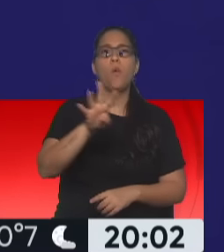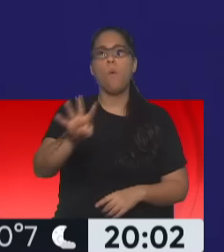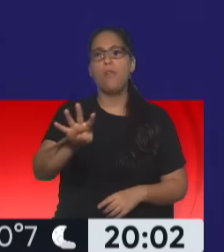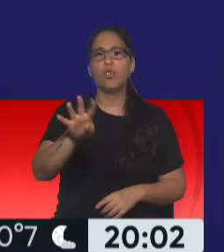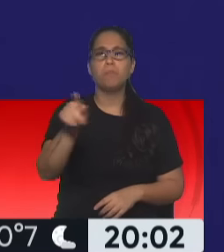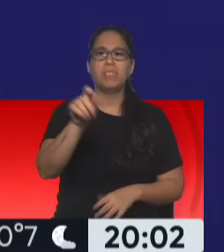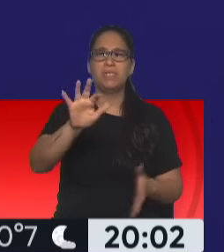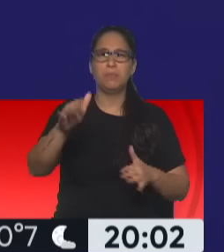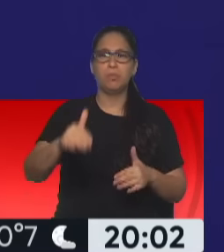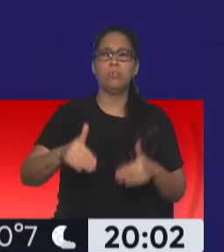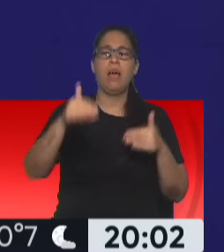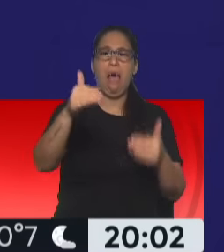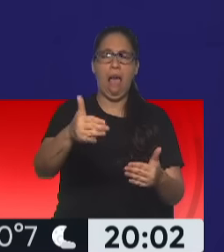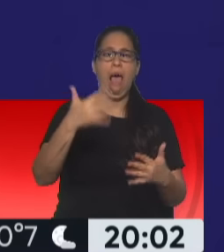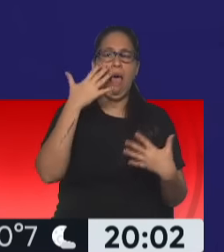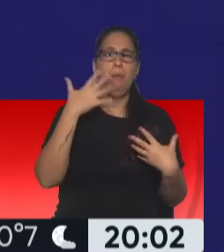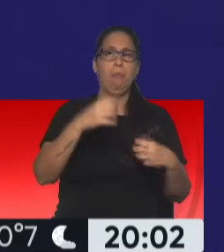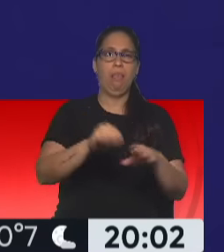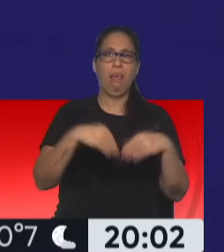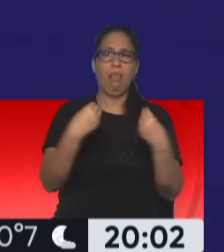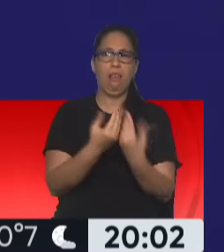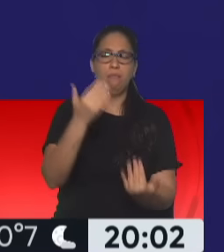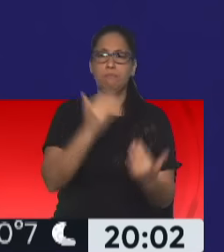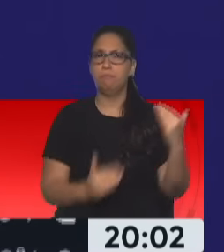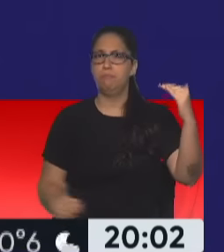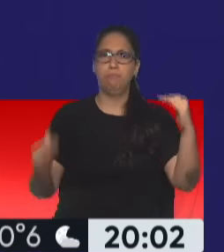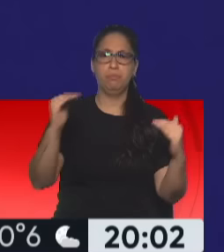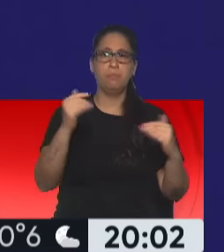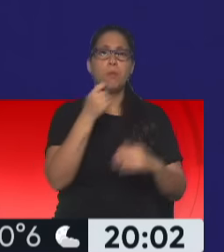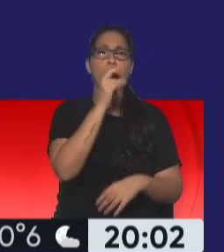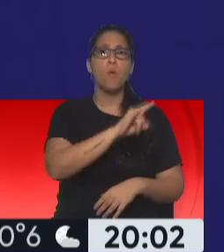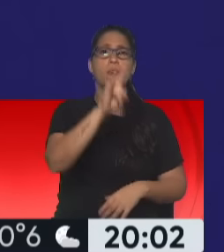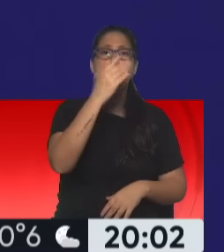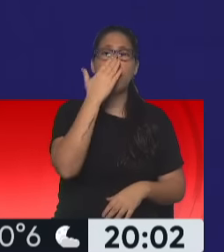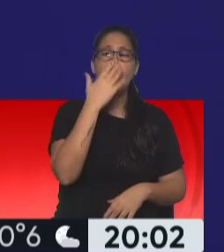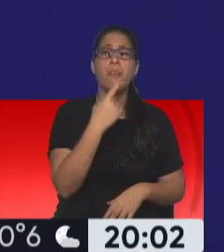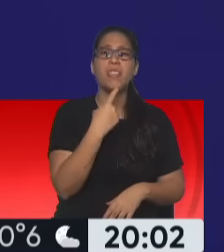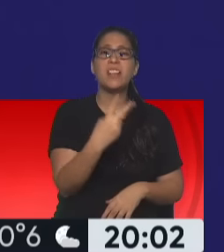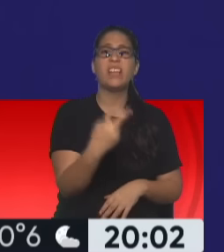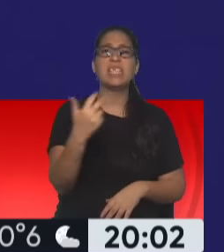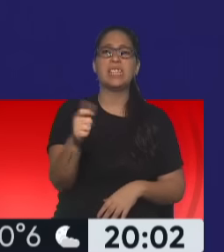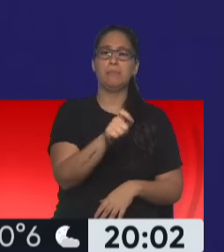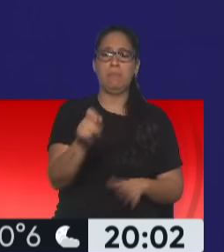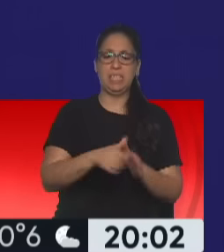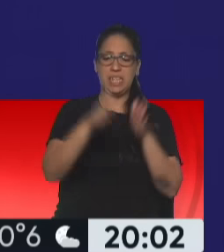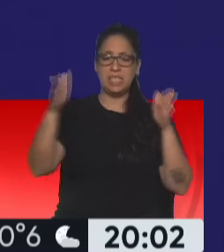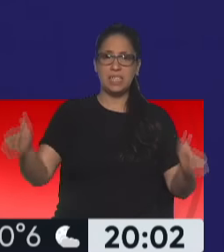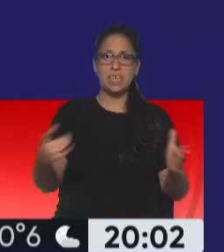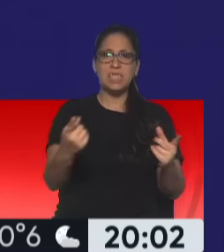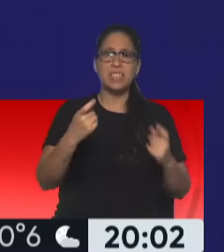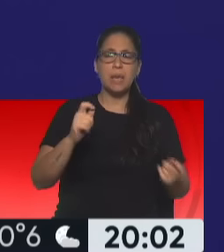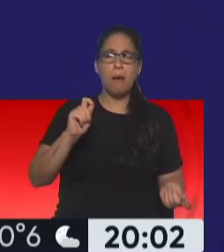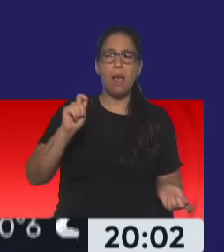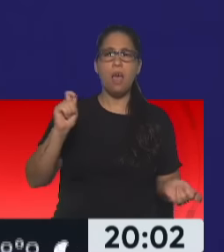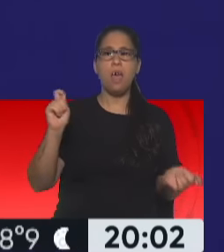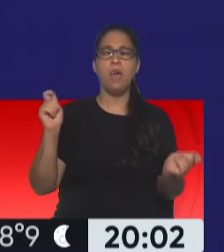Cuando digamos, hay un trabajo nuevo en la Universidad de Córdoba, prueba que son 26 meses. Entonces,